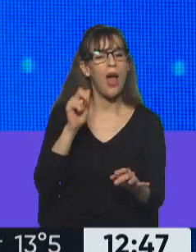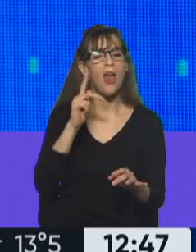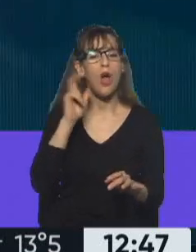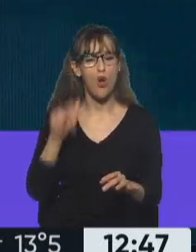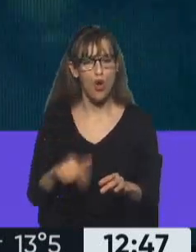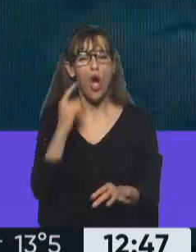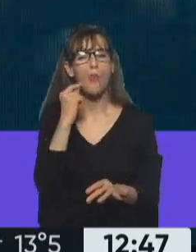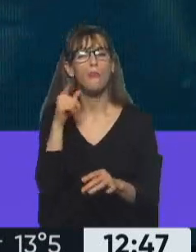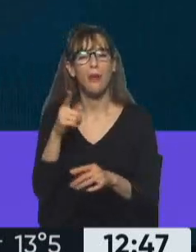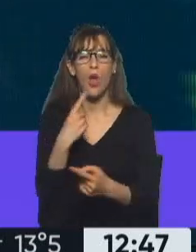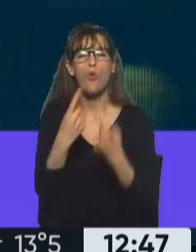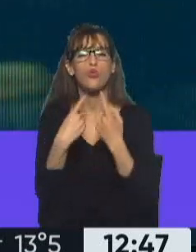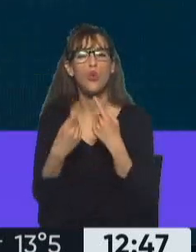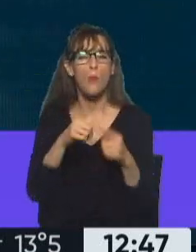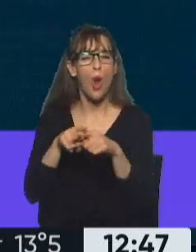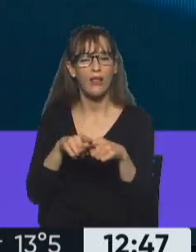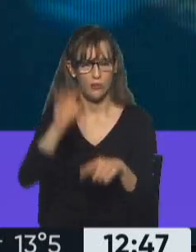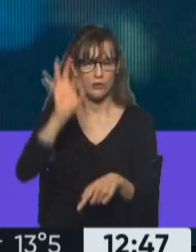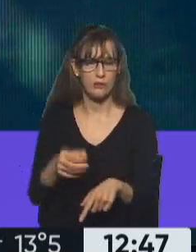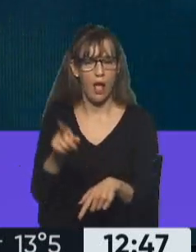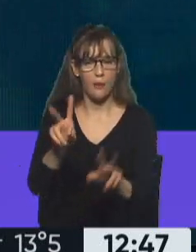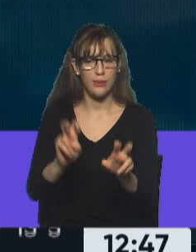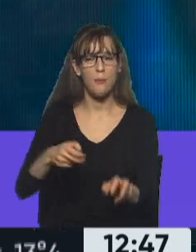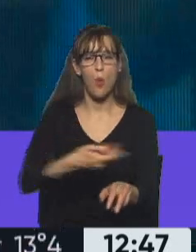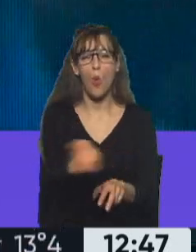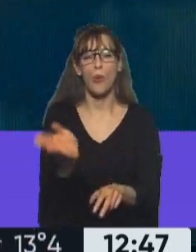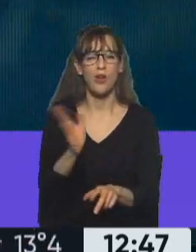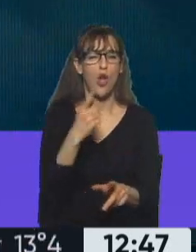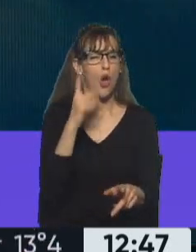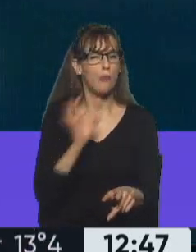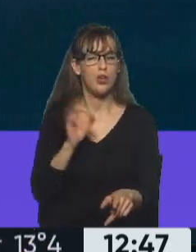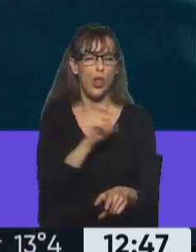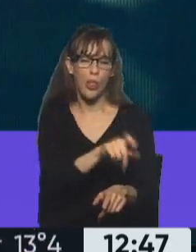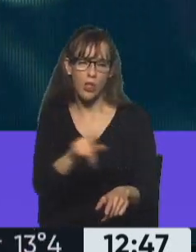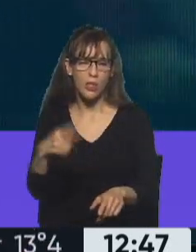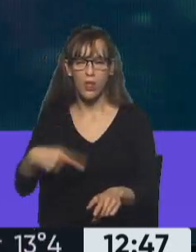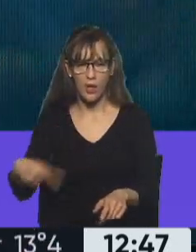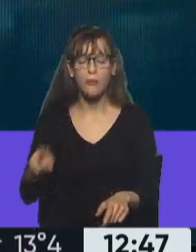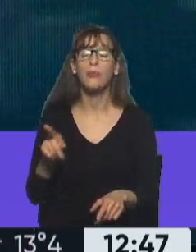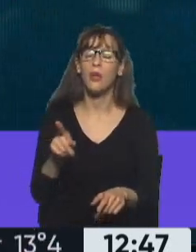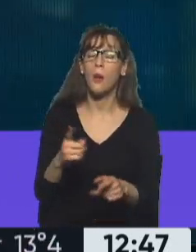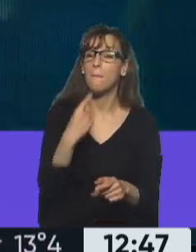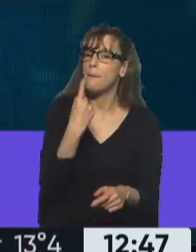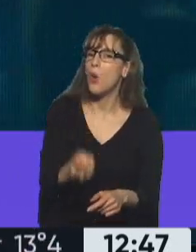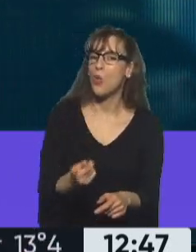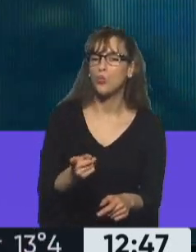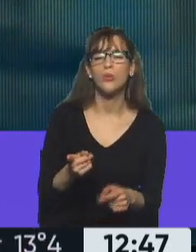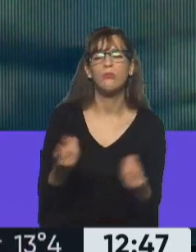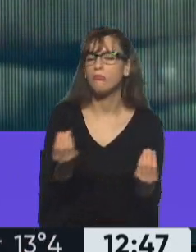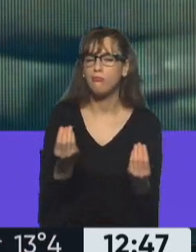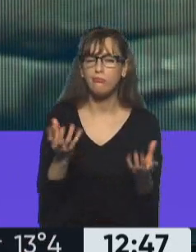político un hombre que sabe de la opinión pública y consultarte a ver raúl básicamente estamos hablando de un plebiscito